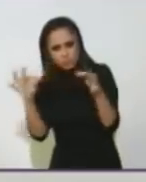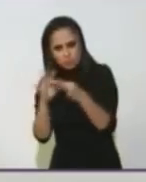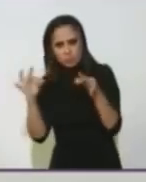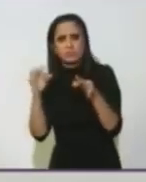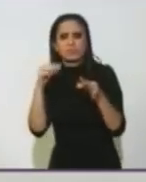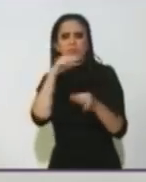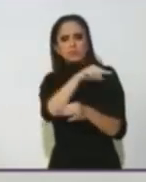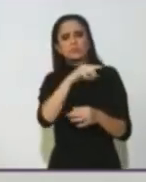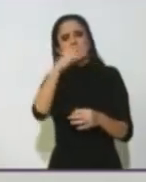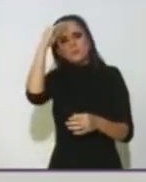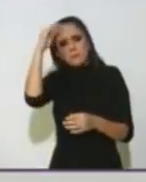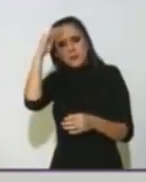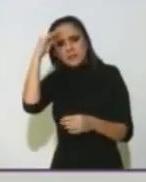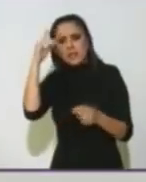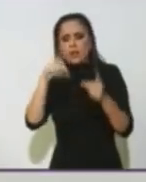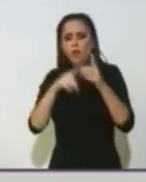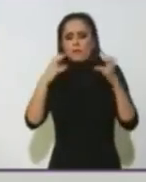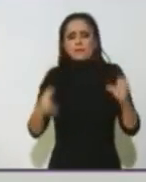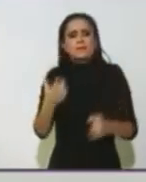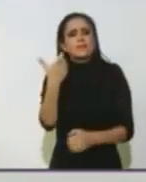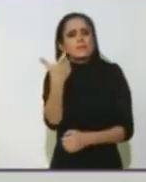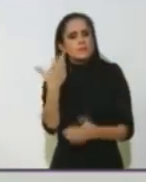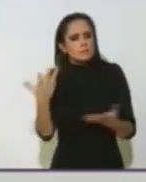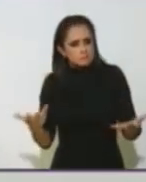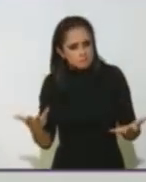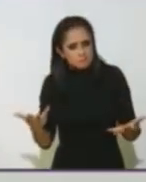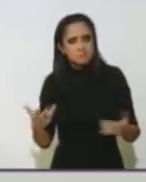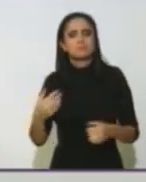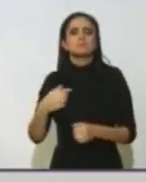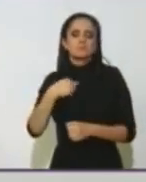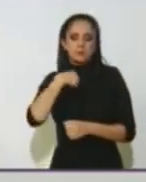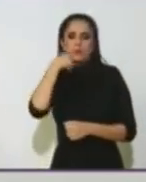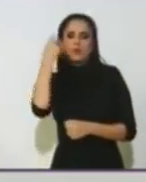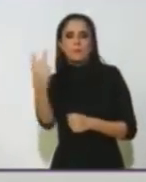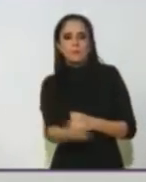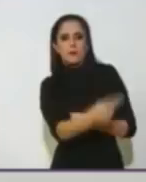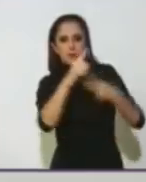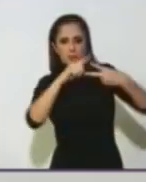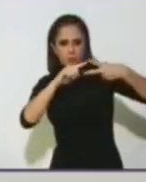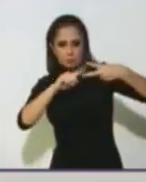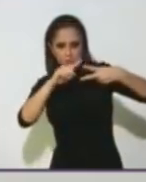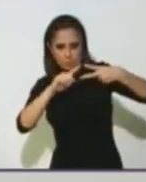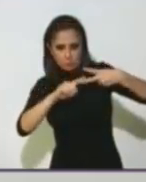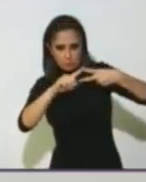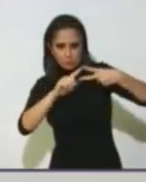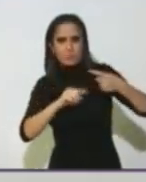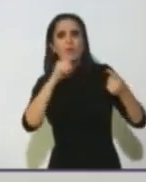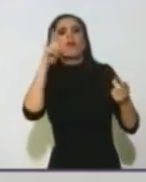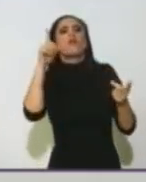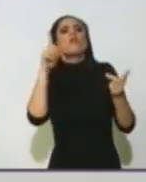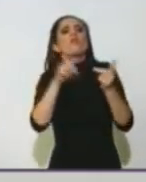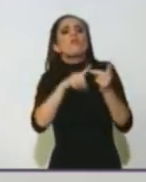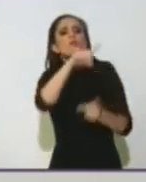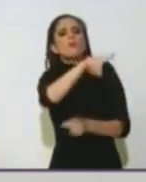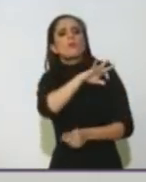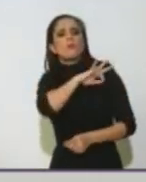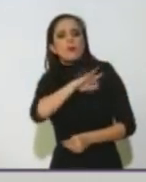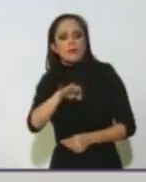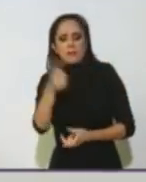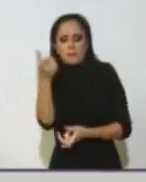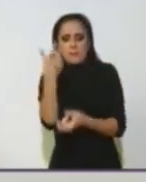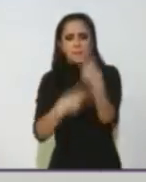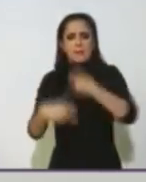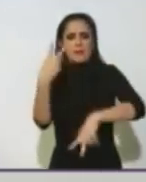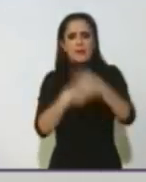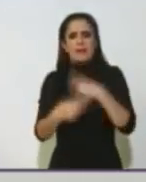y uno se pregunta dónde está el dinero no pero deja de plantearte dos cosas sobre esto de dónde puede salir el dinero para